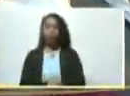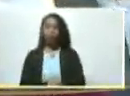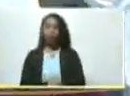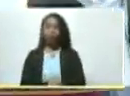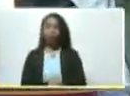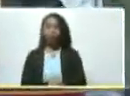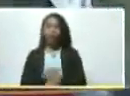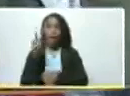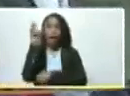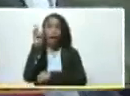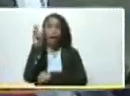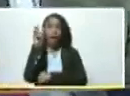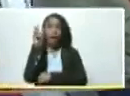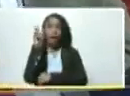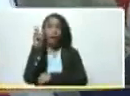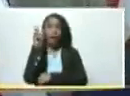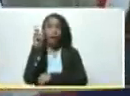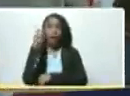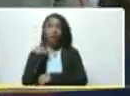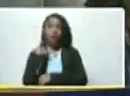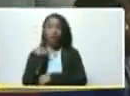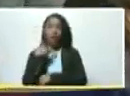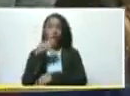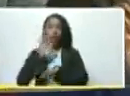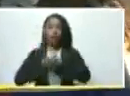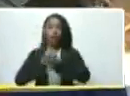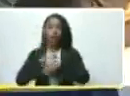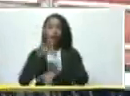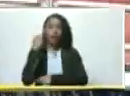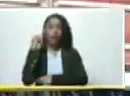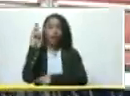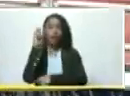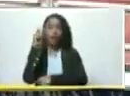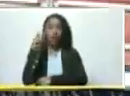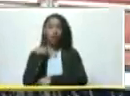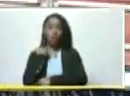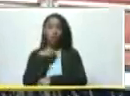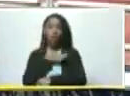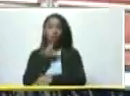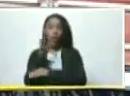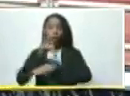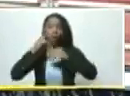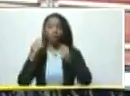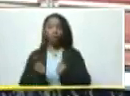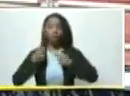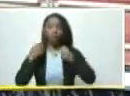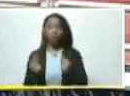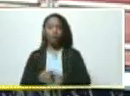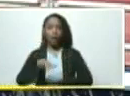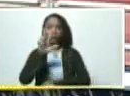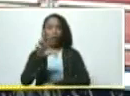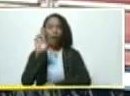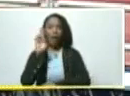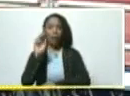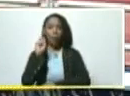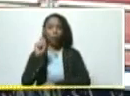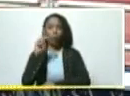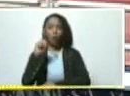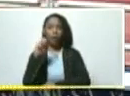El viernes, como lo anuncié ayer, el viernes voy a estar activando las